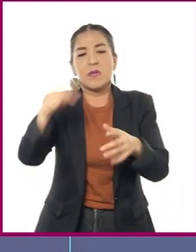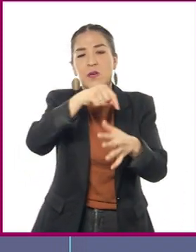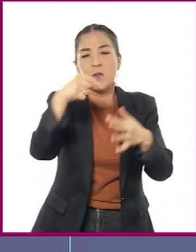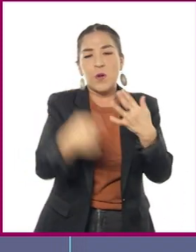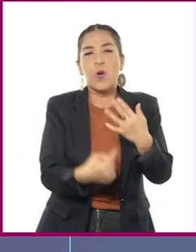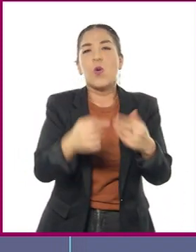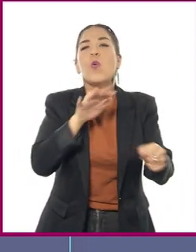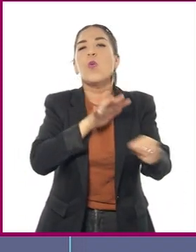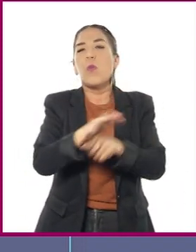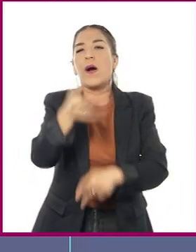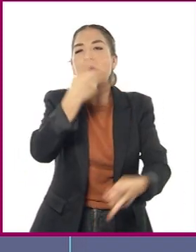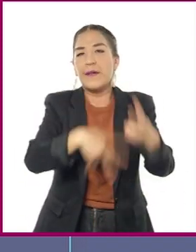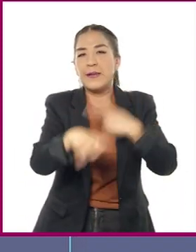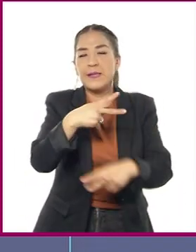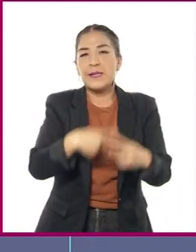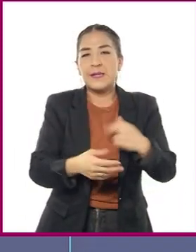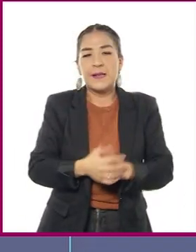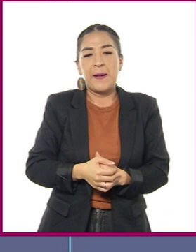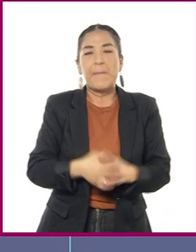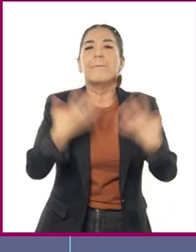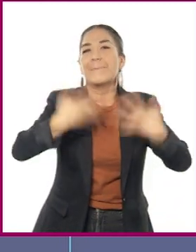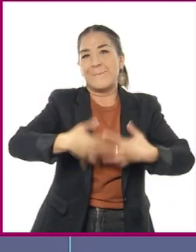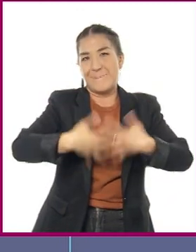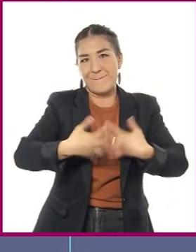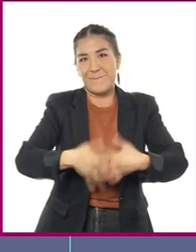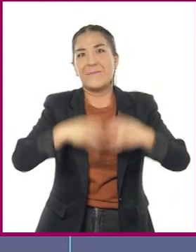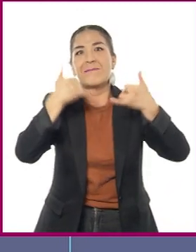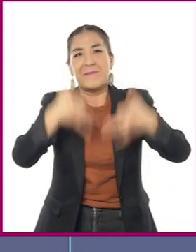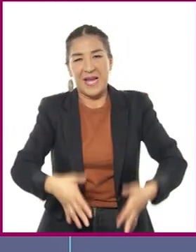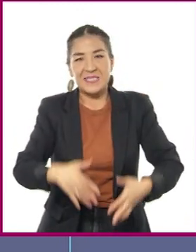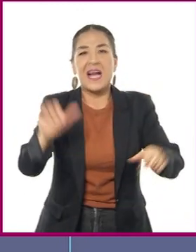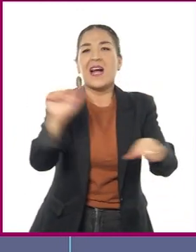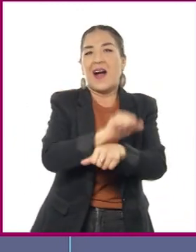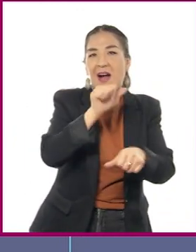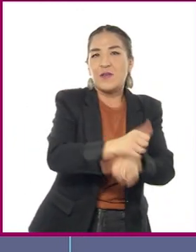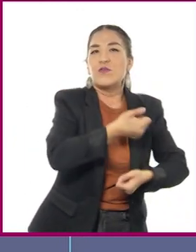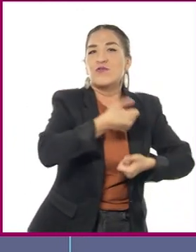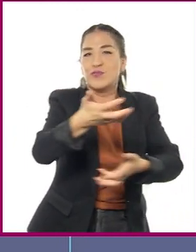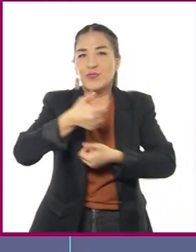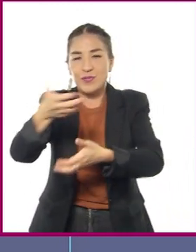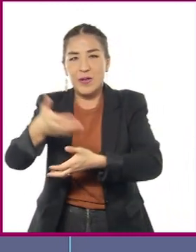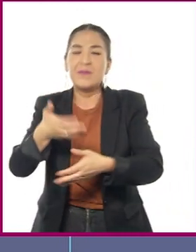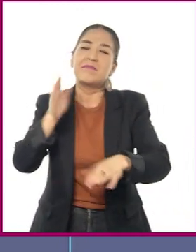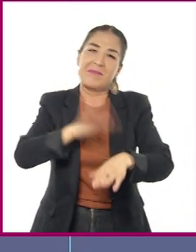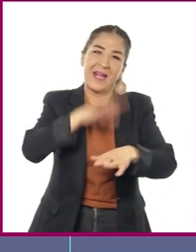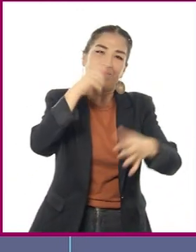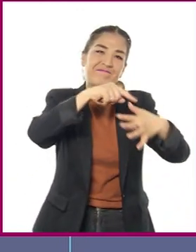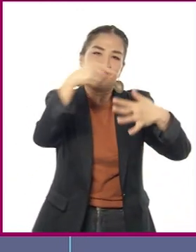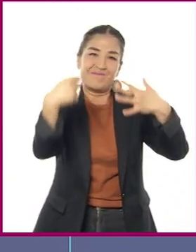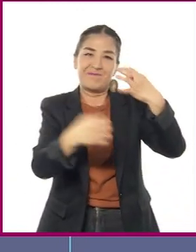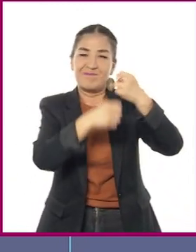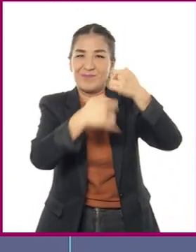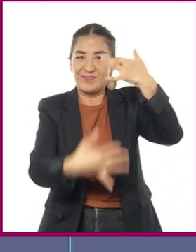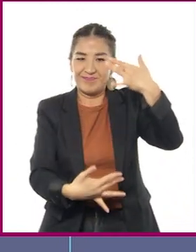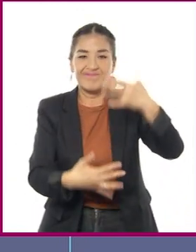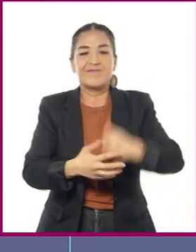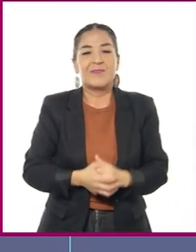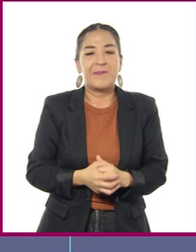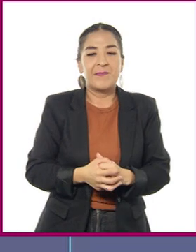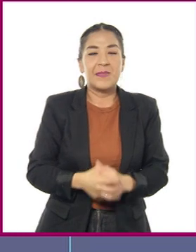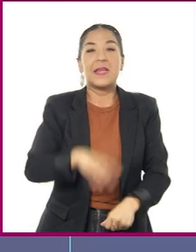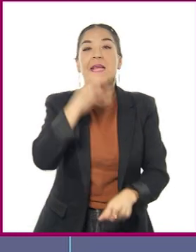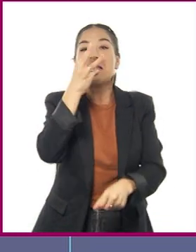de capital, como maquinaria pesada, vehículos de transporte, entre otros. Y el